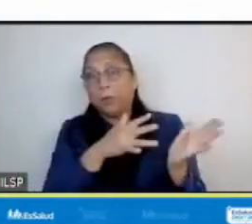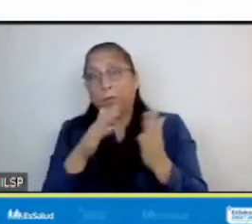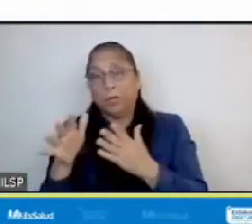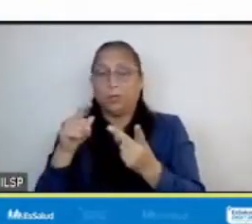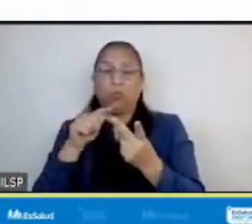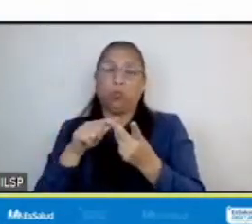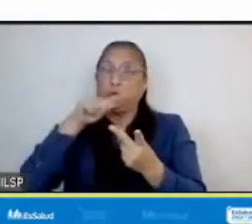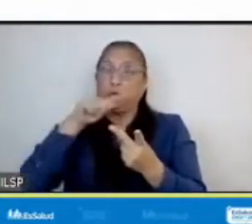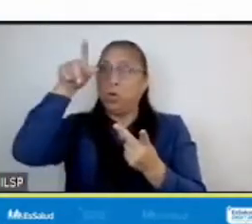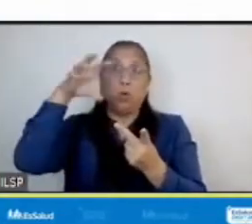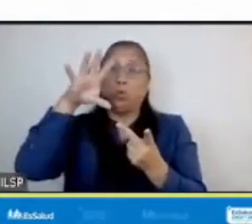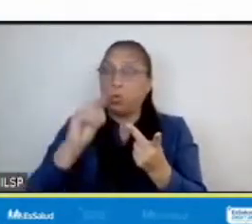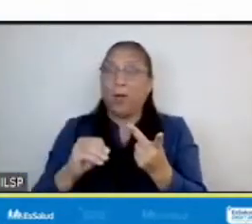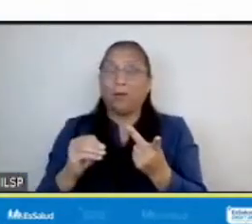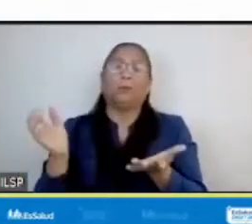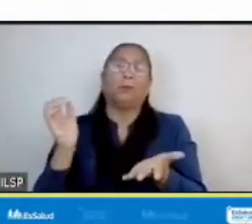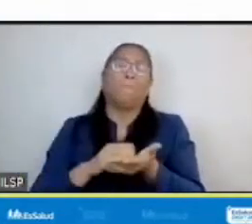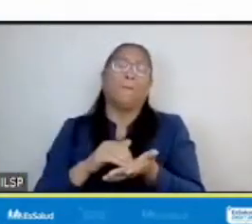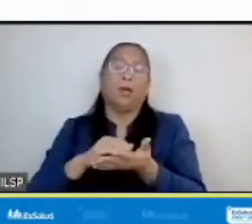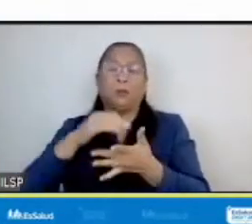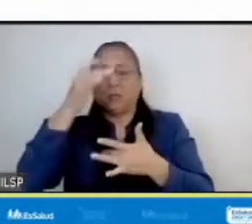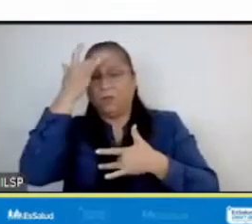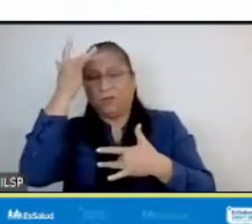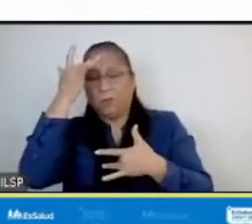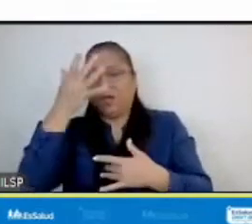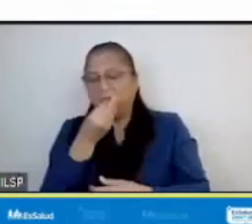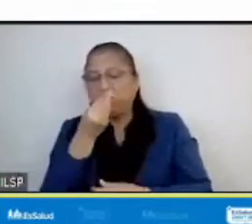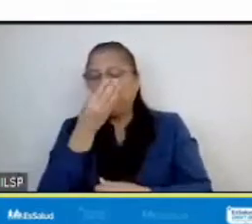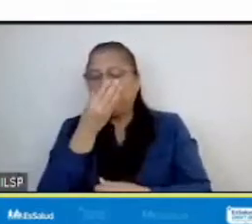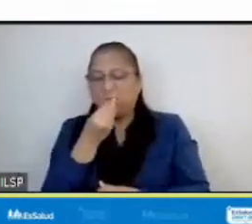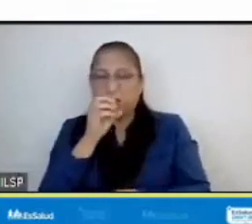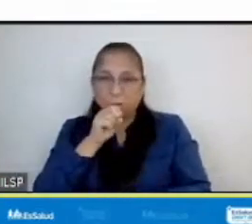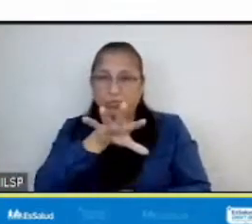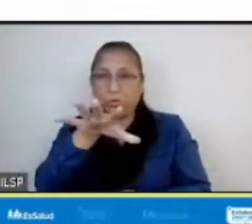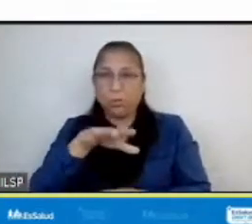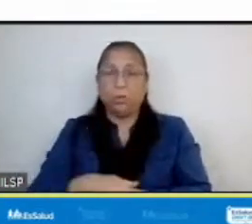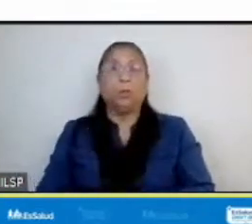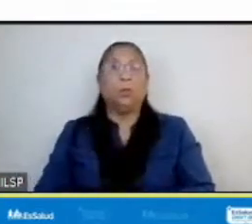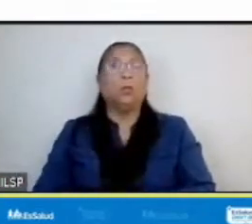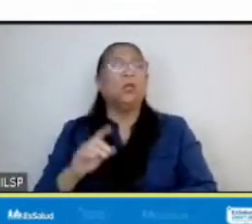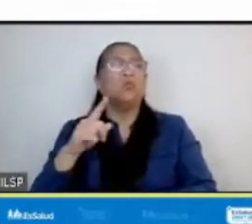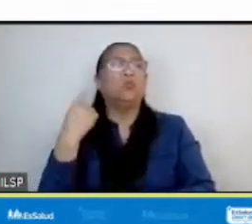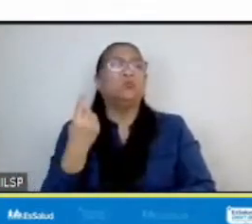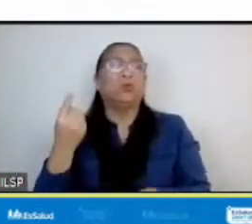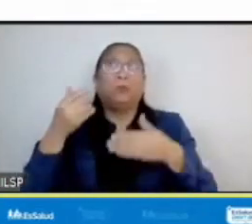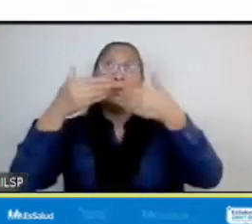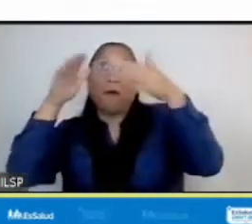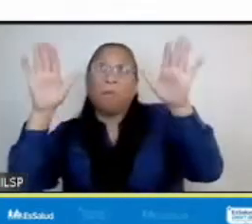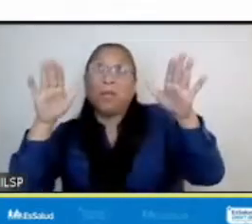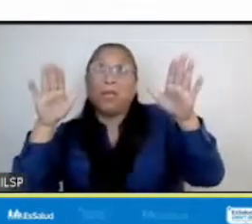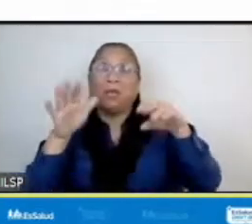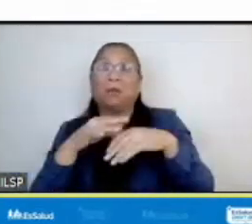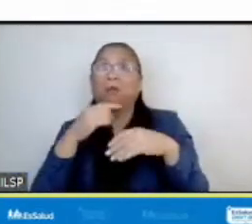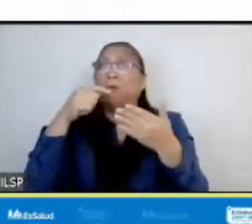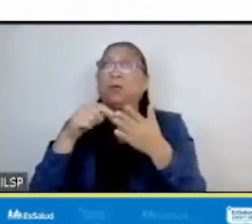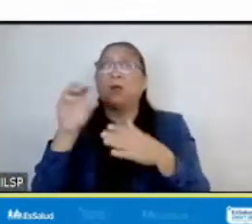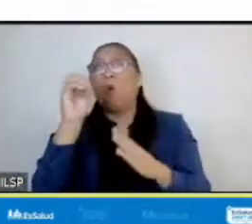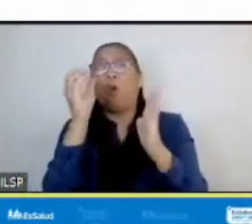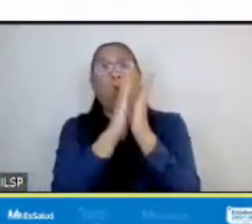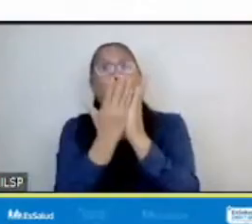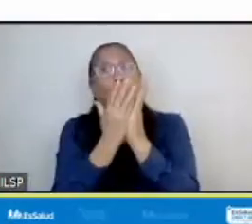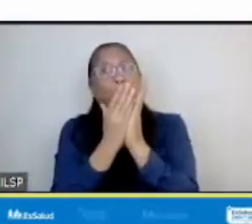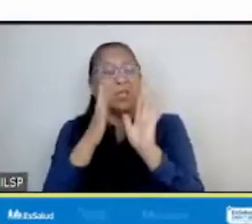florecer mucho más los virus respiratorios y no se va a contagiar. Y no es cuestión de solamente abrir una ventana o la puerta y ya